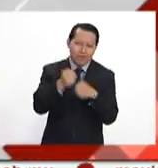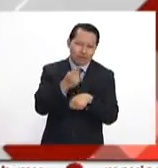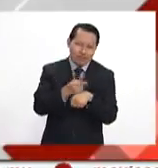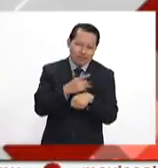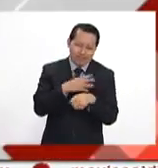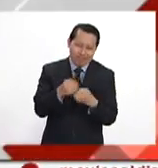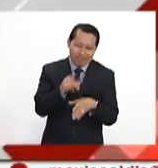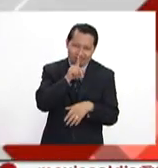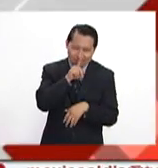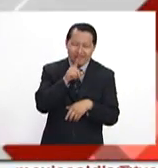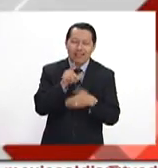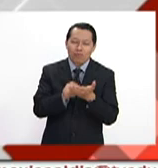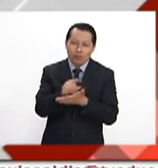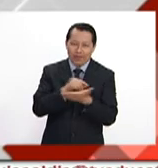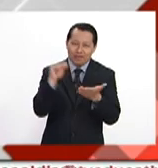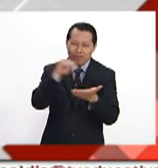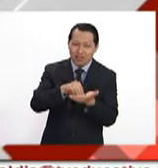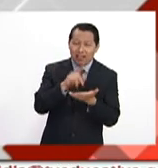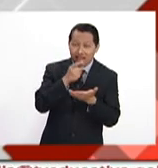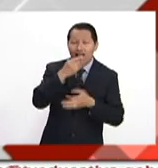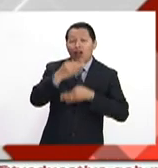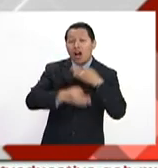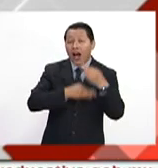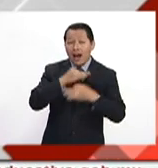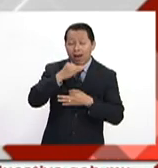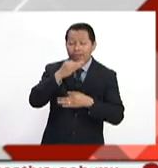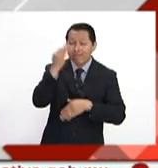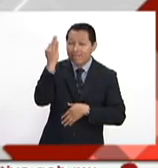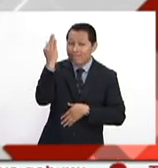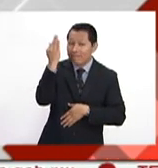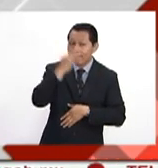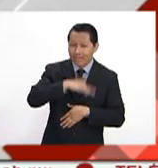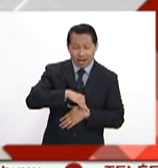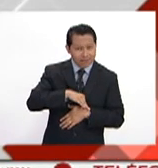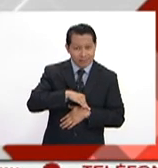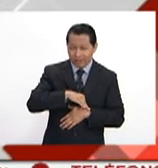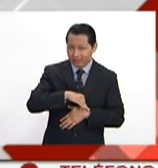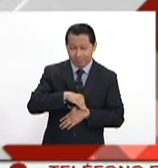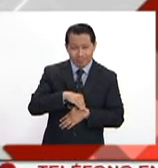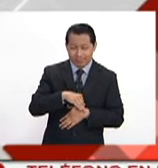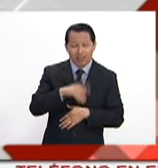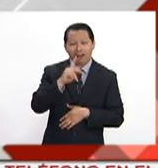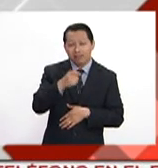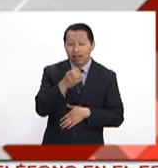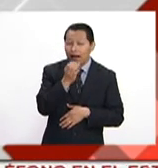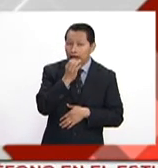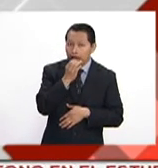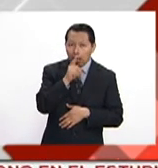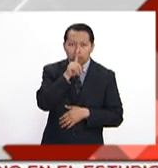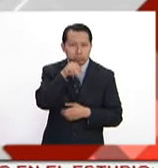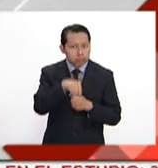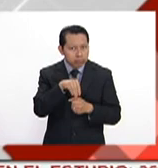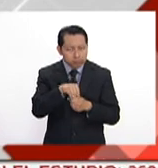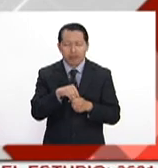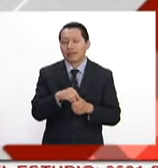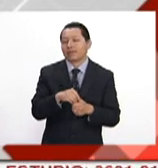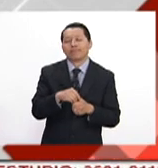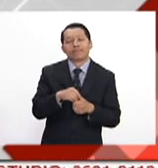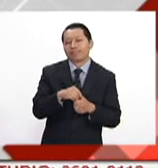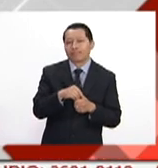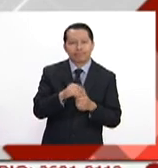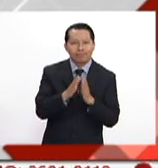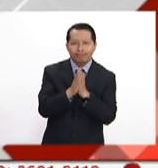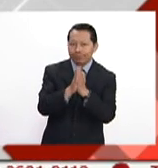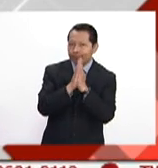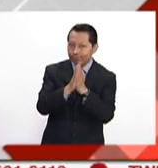dijo en su cuenta de Twitter que las noticias falsas, las fake news, de la historia de la cena secreta son enfermizas. Mencionó